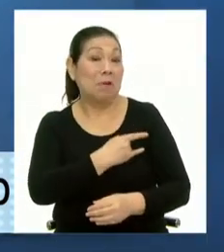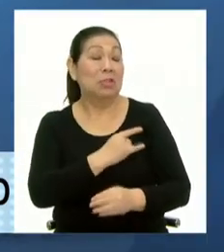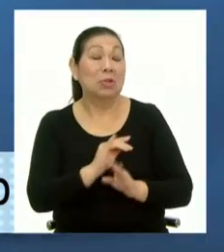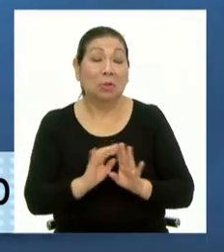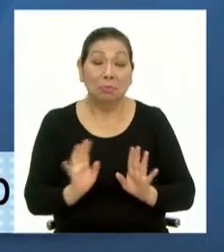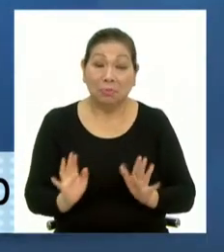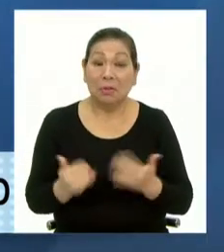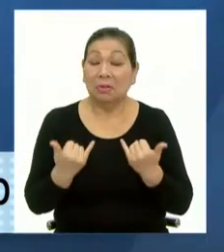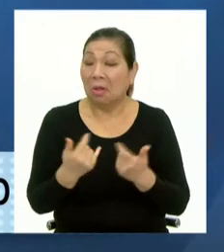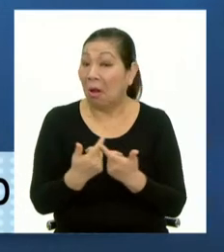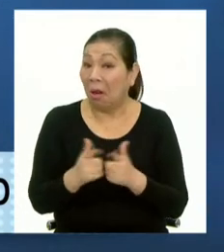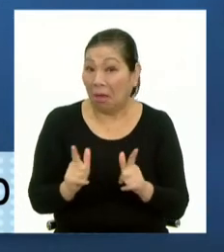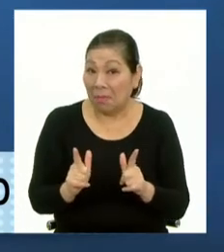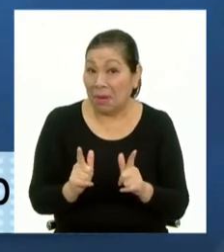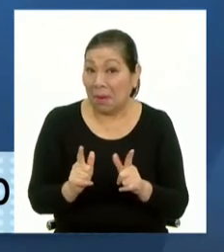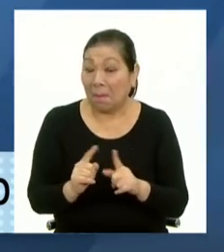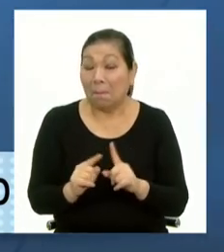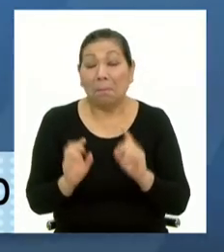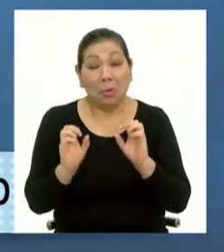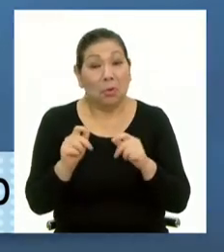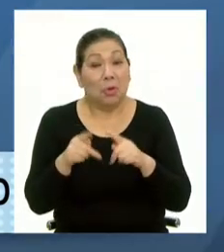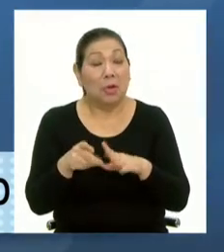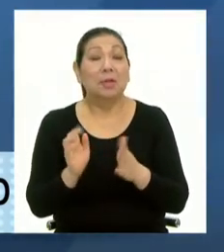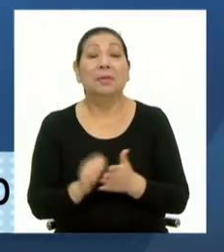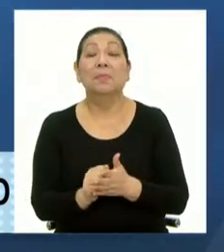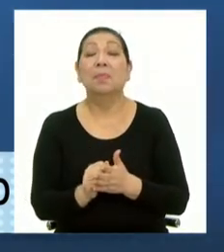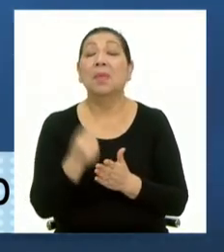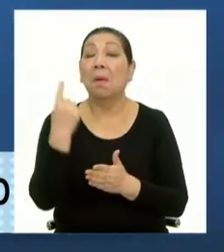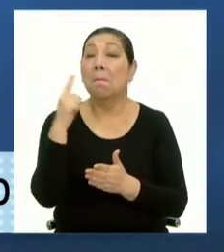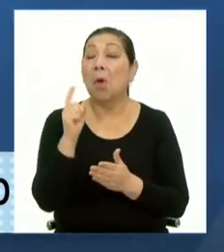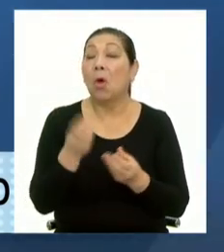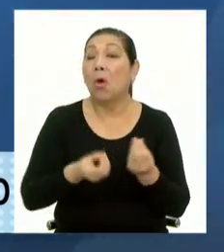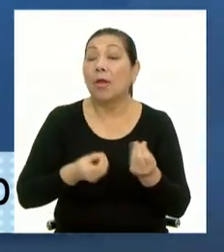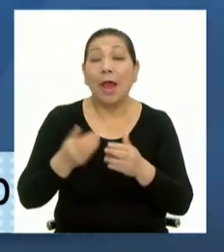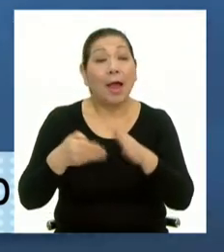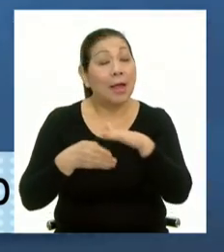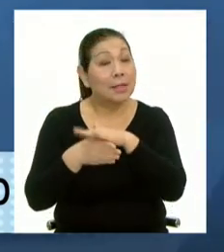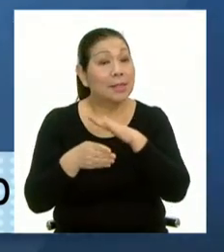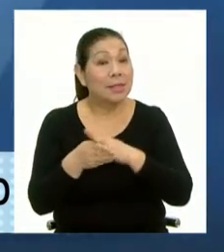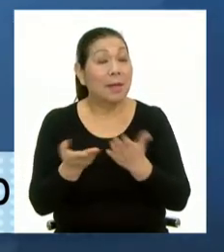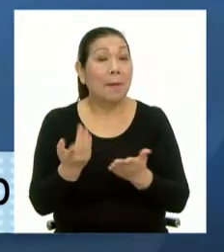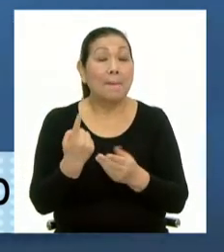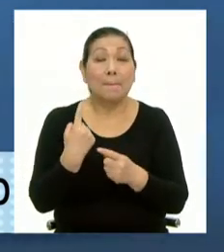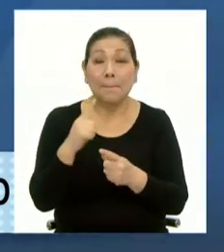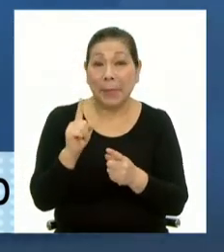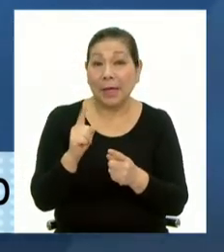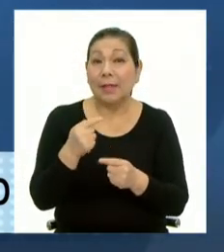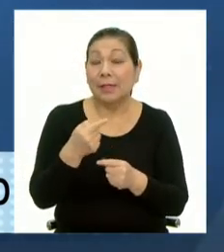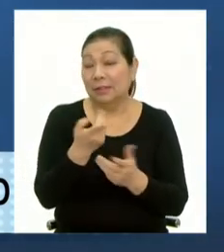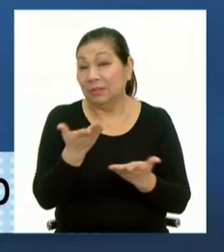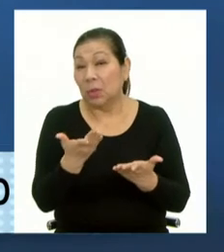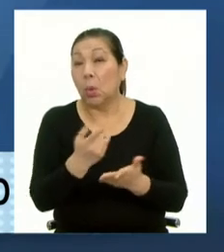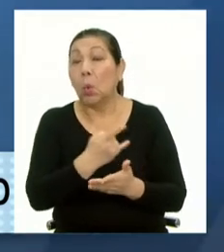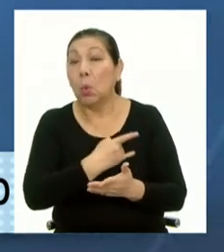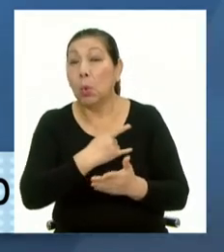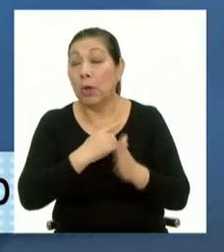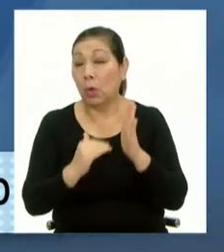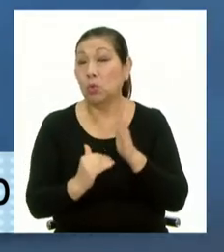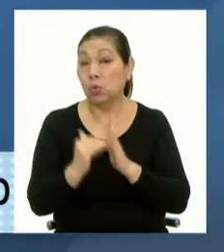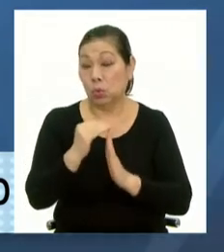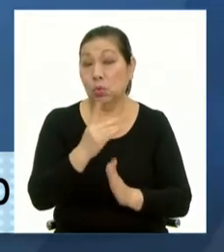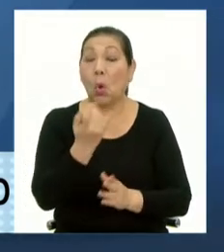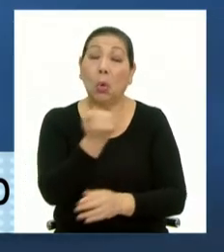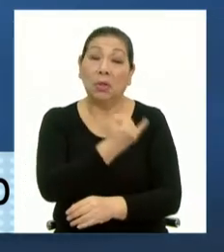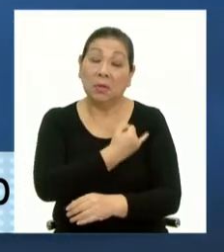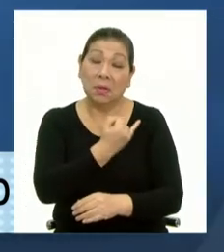el acceso libre. Y este acceso libre empieza por promover el acceso libre del talento regional en la educación superior, también